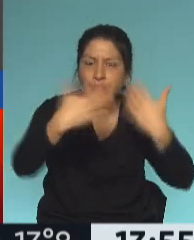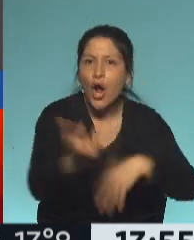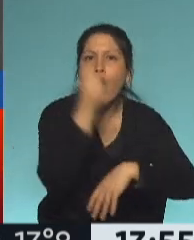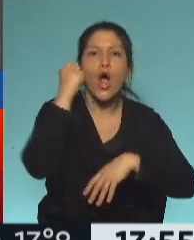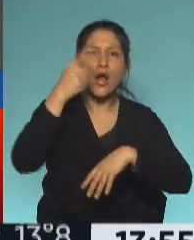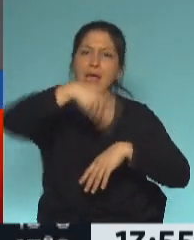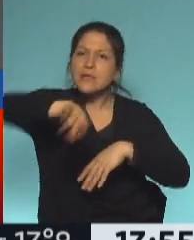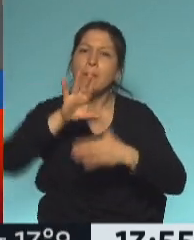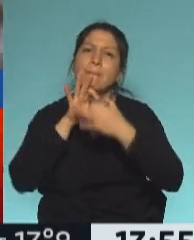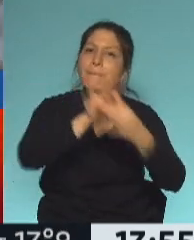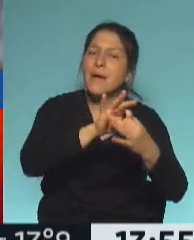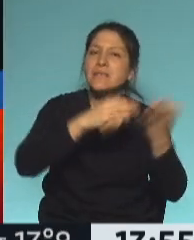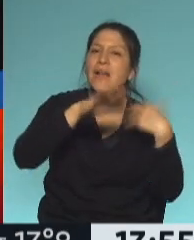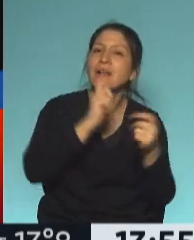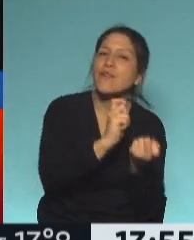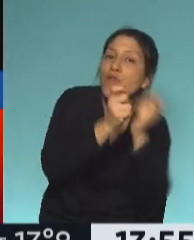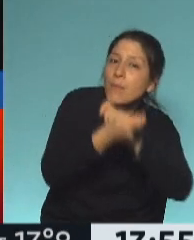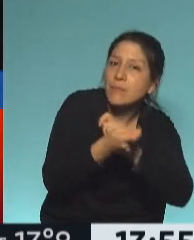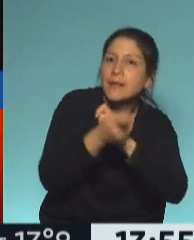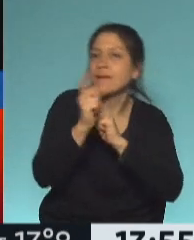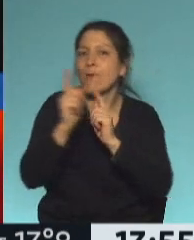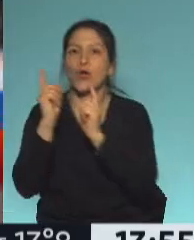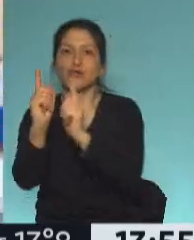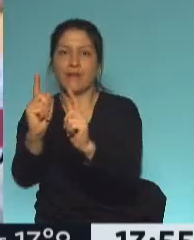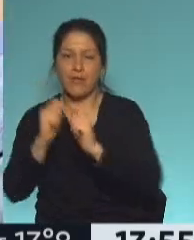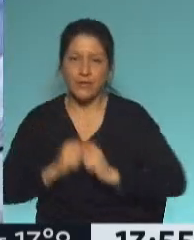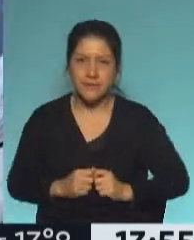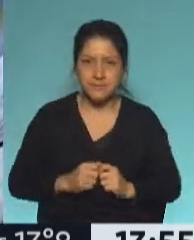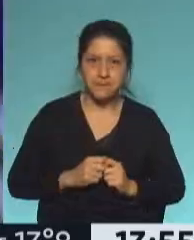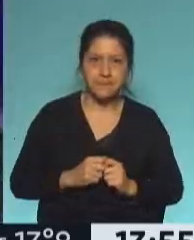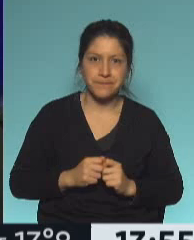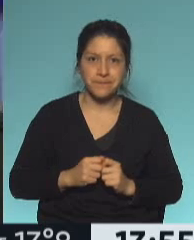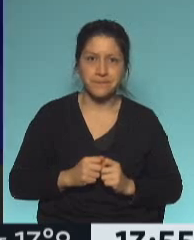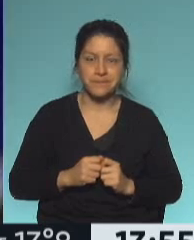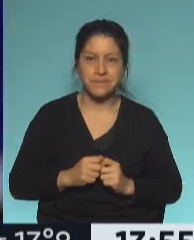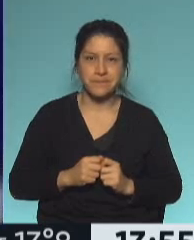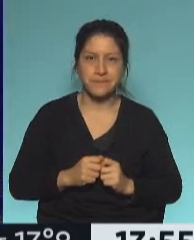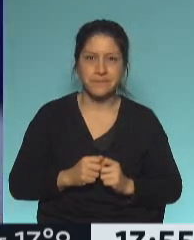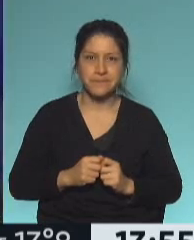estar más del lado reformista que de los conservadores.